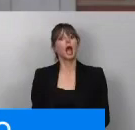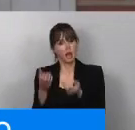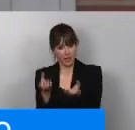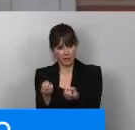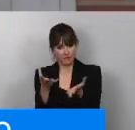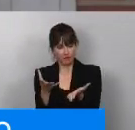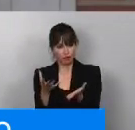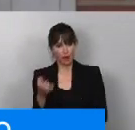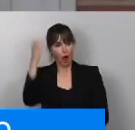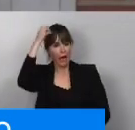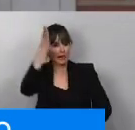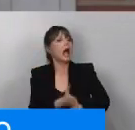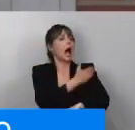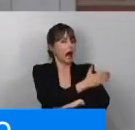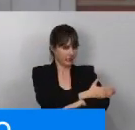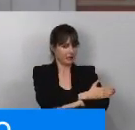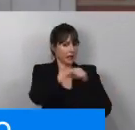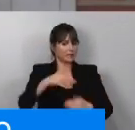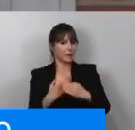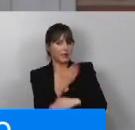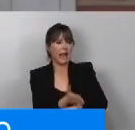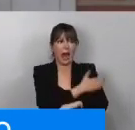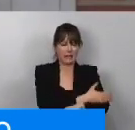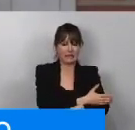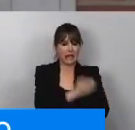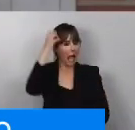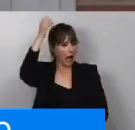previamente al jefe del Estado esta misma